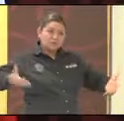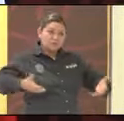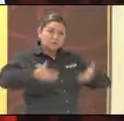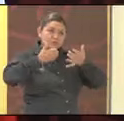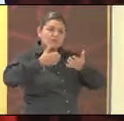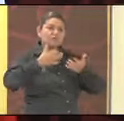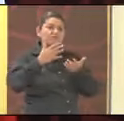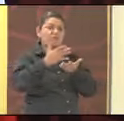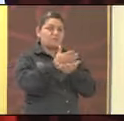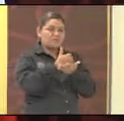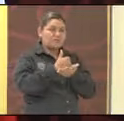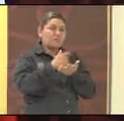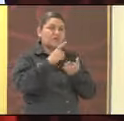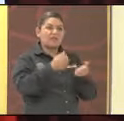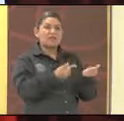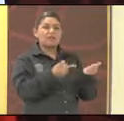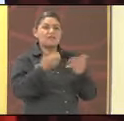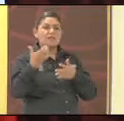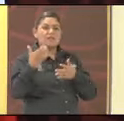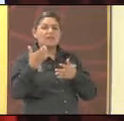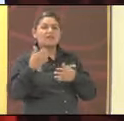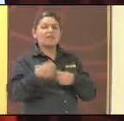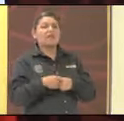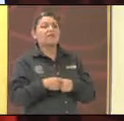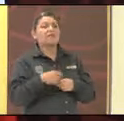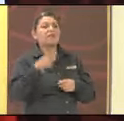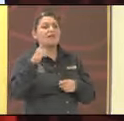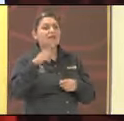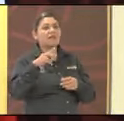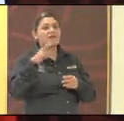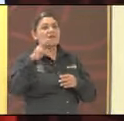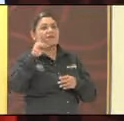podamos llevar a un dique, sí,